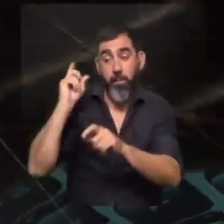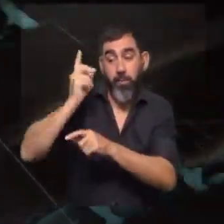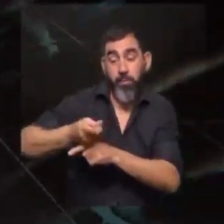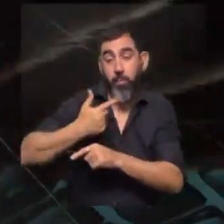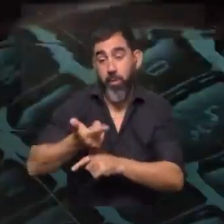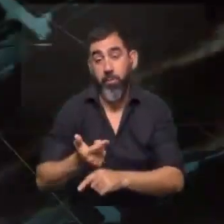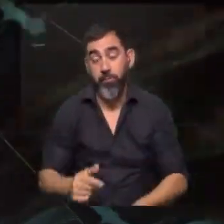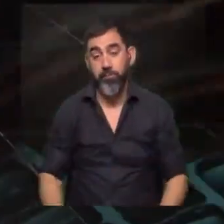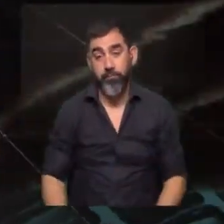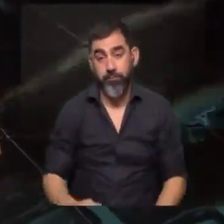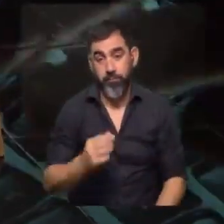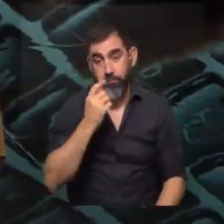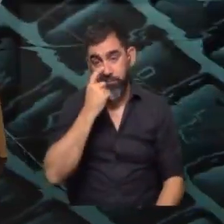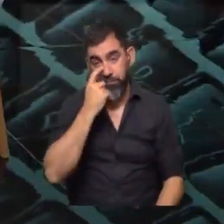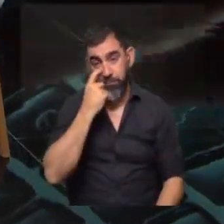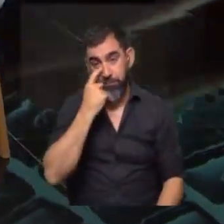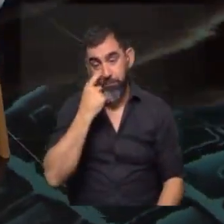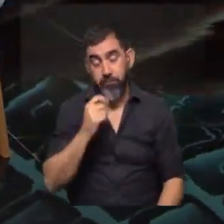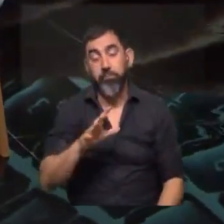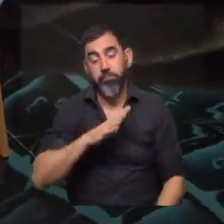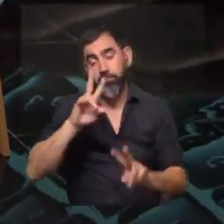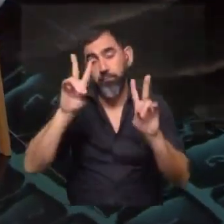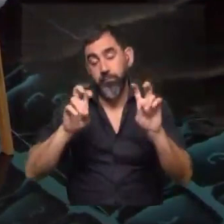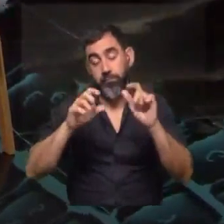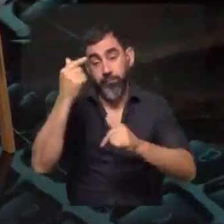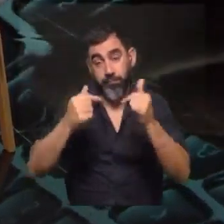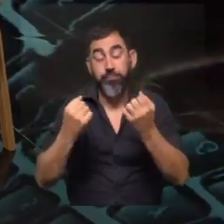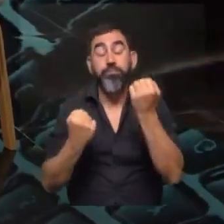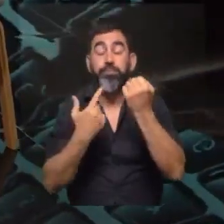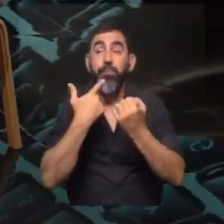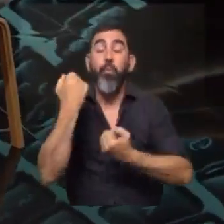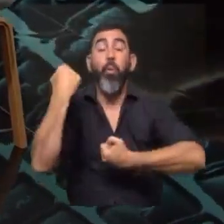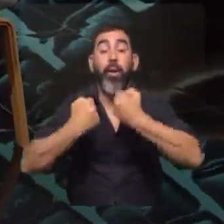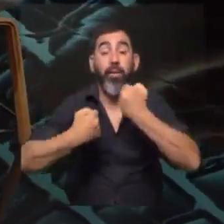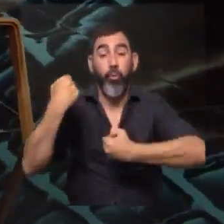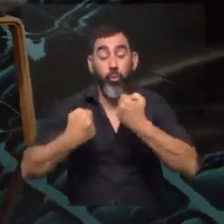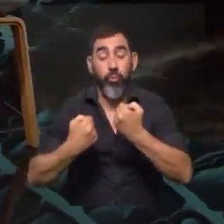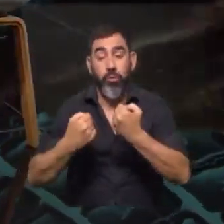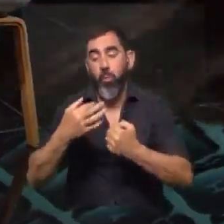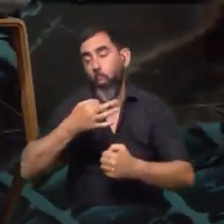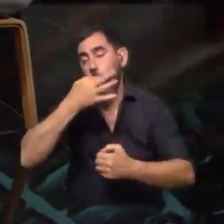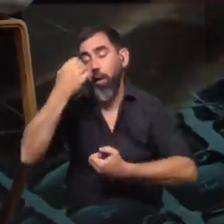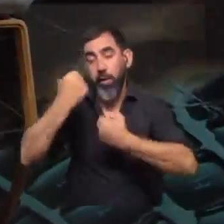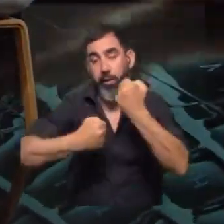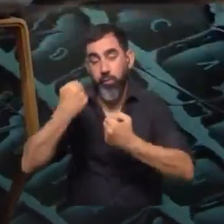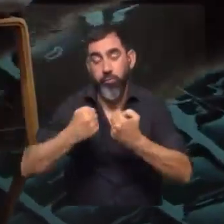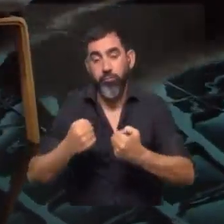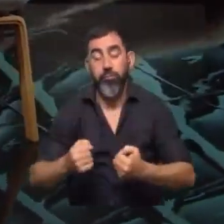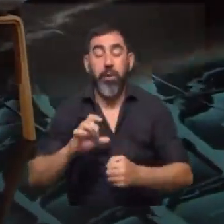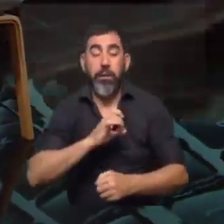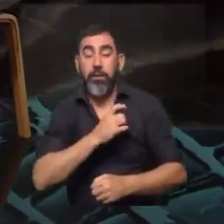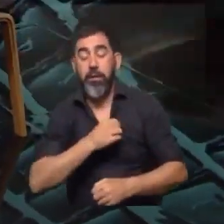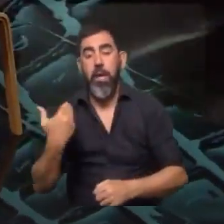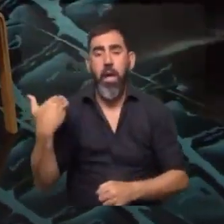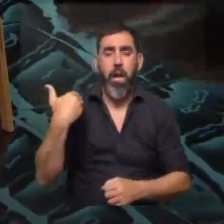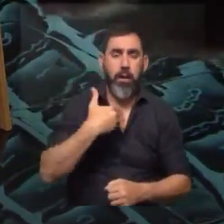ejemplo. Ahí hay varios aspectos. O sea, desde que la industria, y cualquier industria, esto es transversal, y lo he visto en Chile, lo he visto en